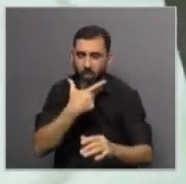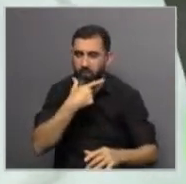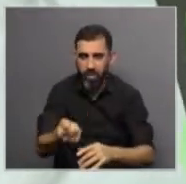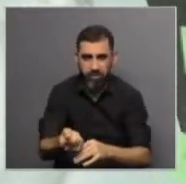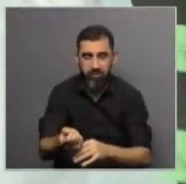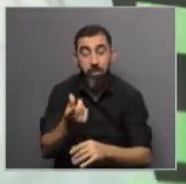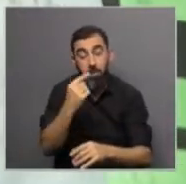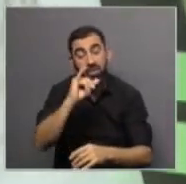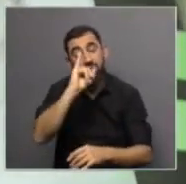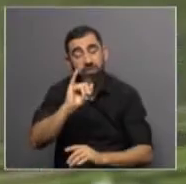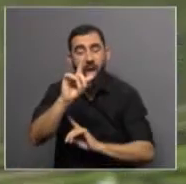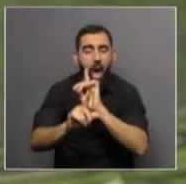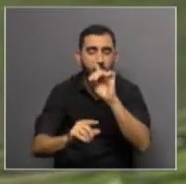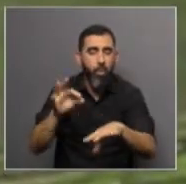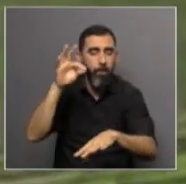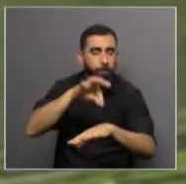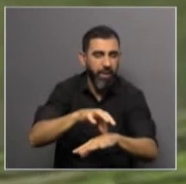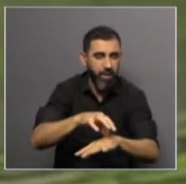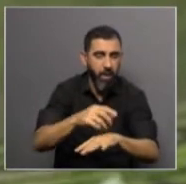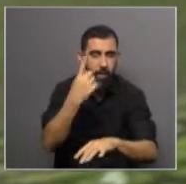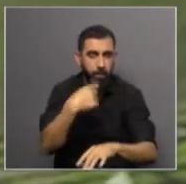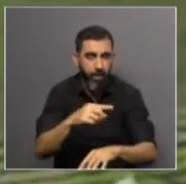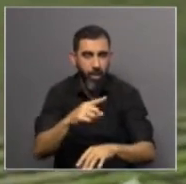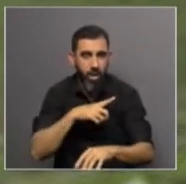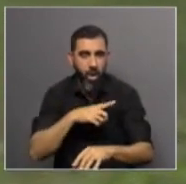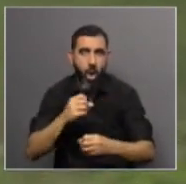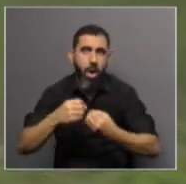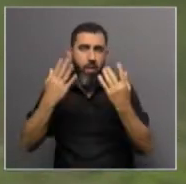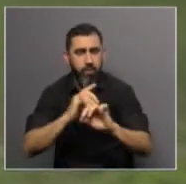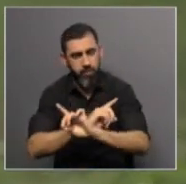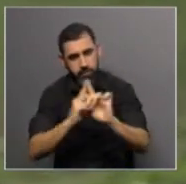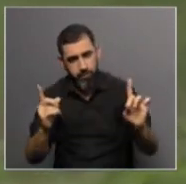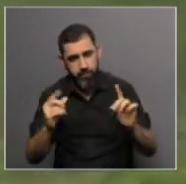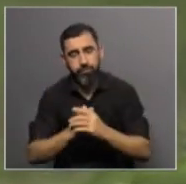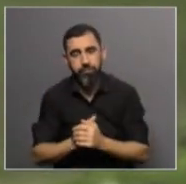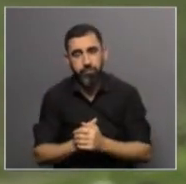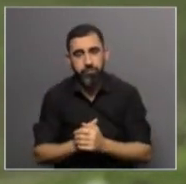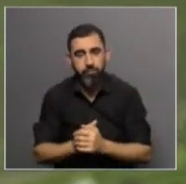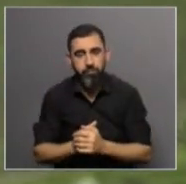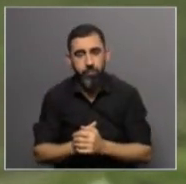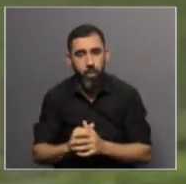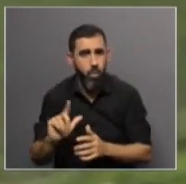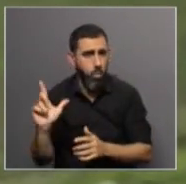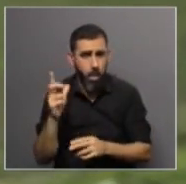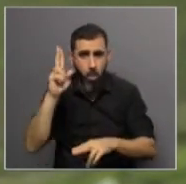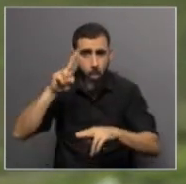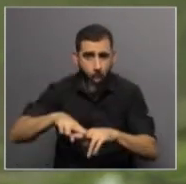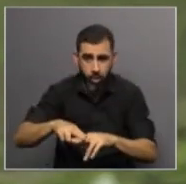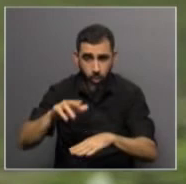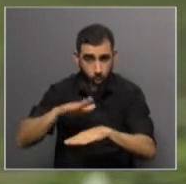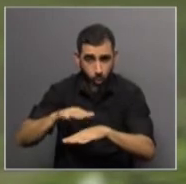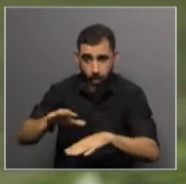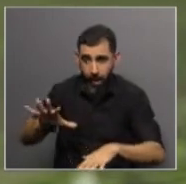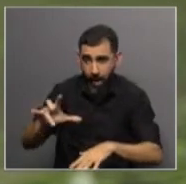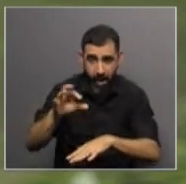bien se han registrado algunas picaduras, pero no es de caso grave, no se han registrado muertes en Uruguay